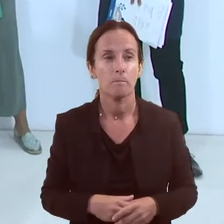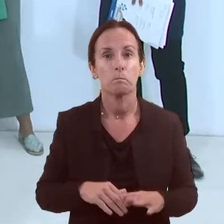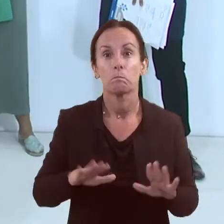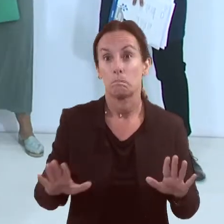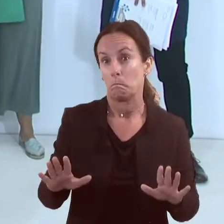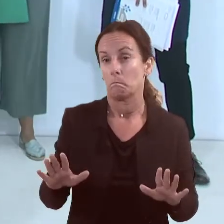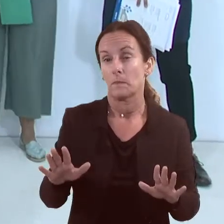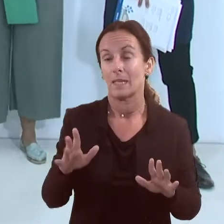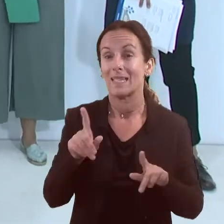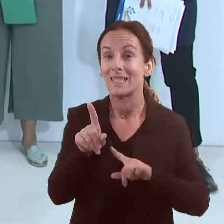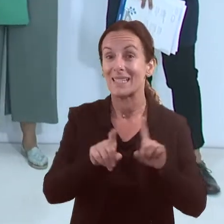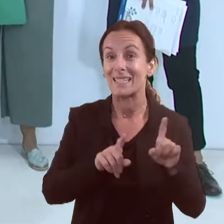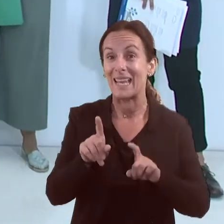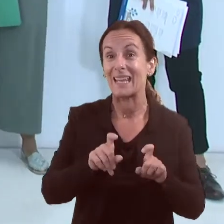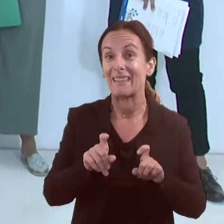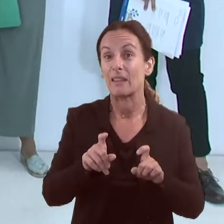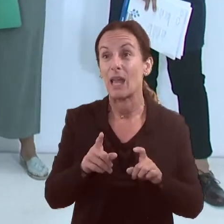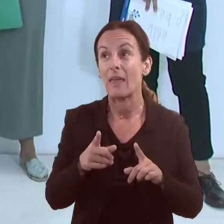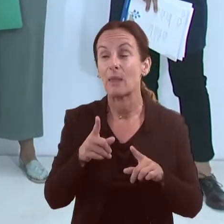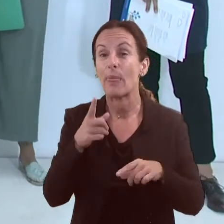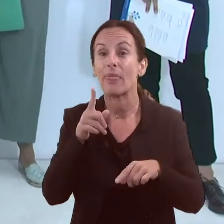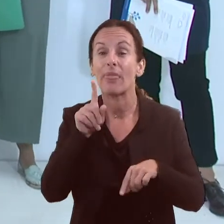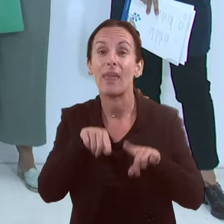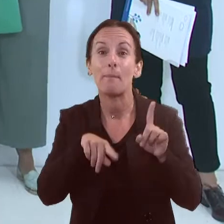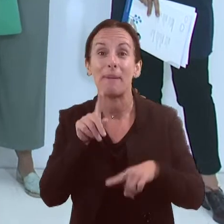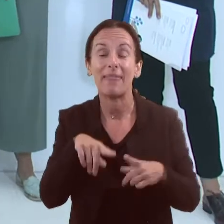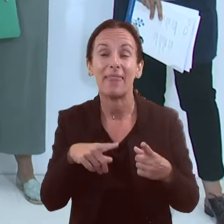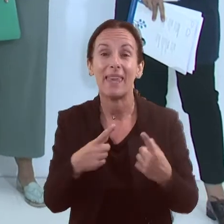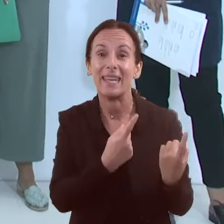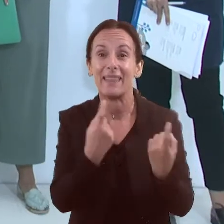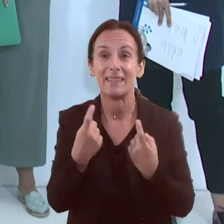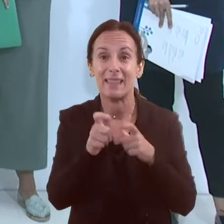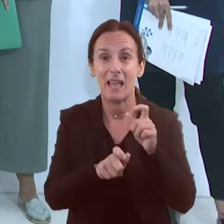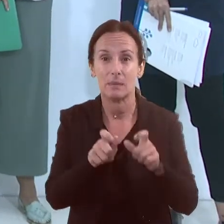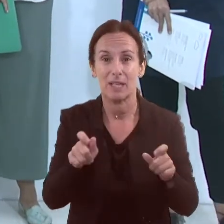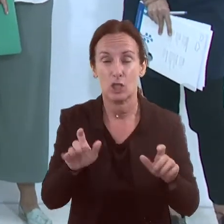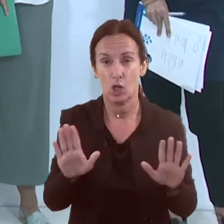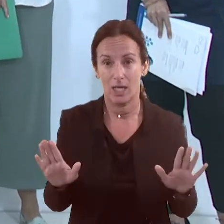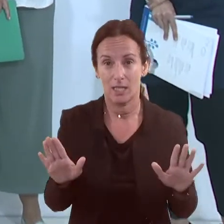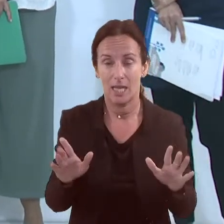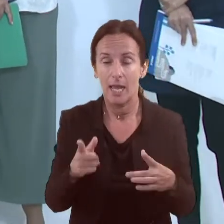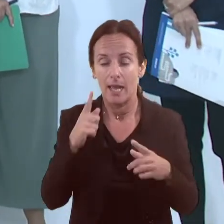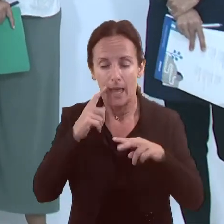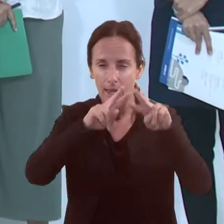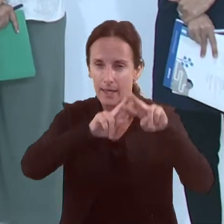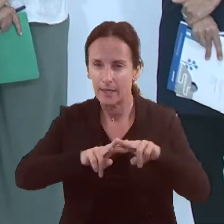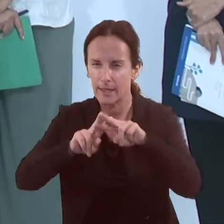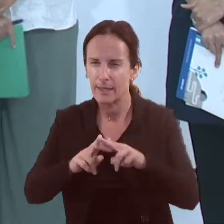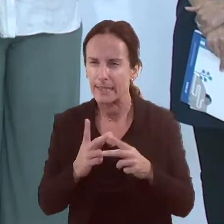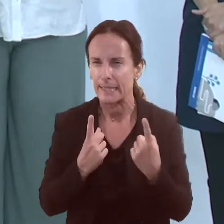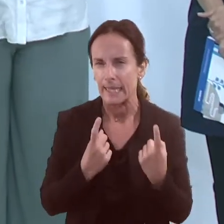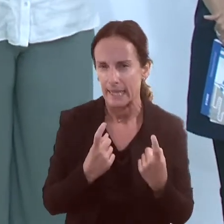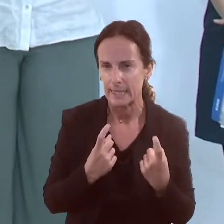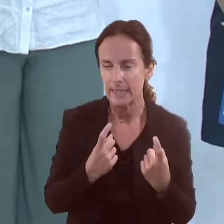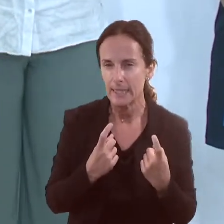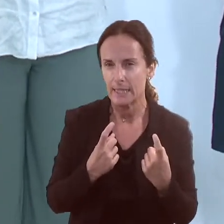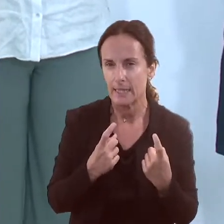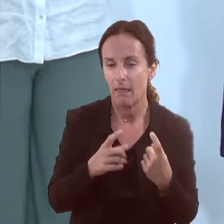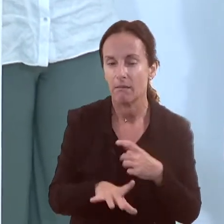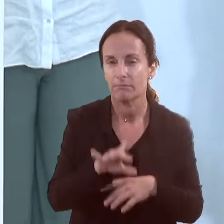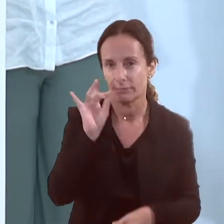dices. Seleccionamos en función de la necesidad de las personas, en función de qué necesidades tienen ellos y en función también de